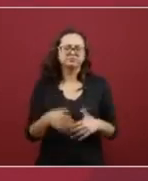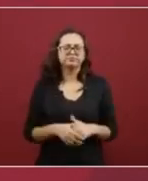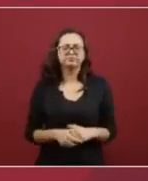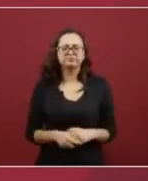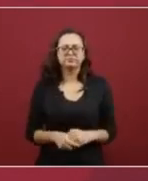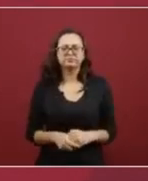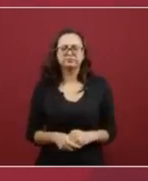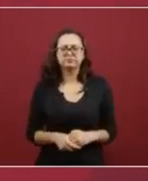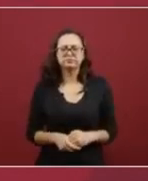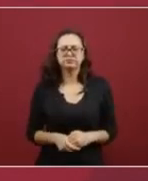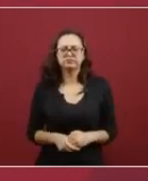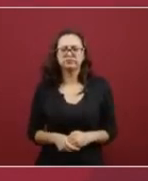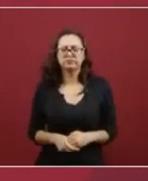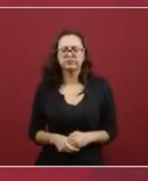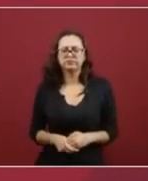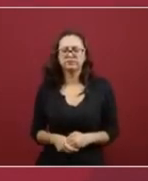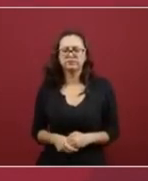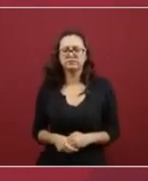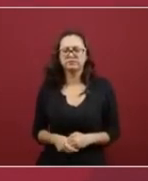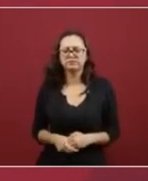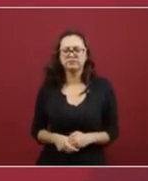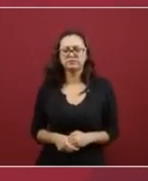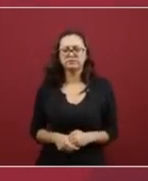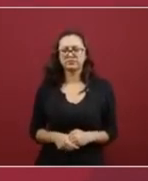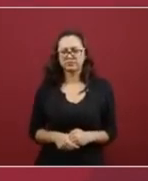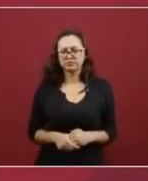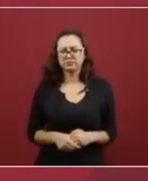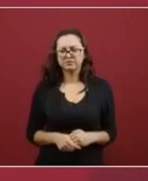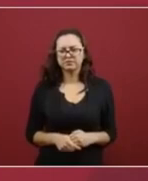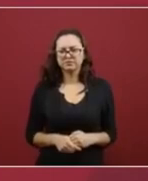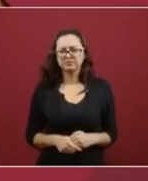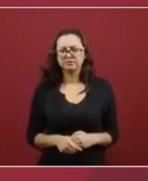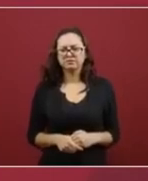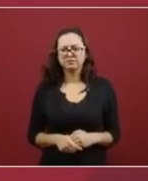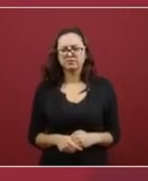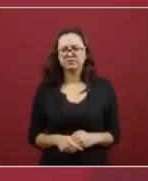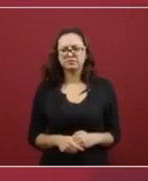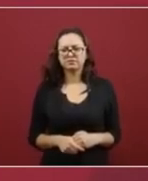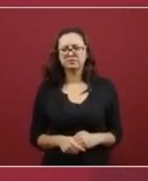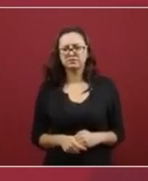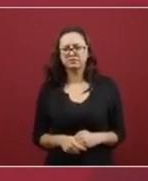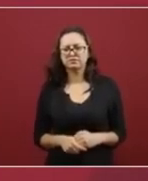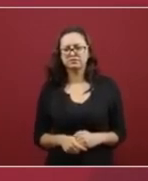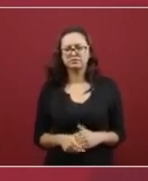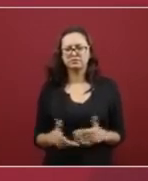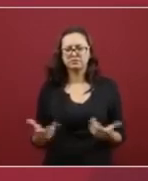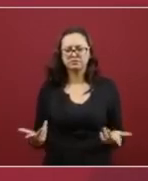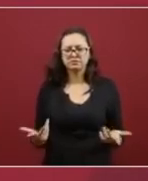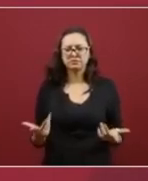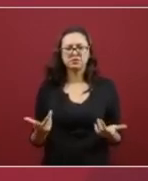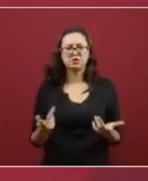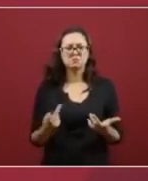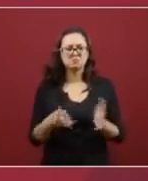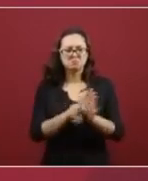desde periódicos con una postura más